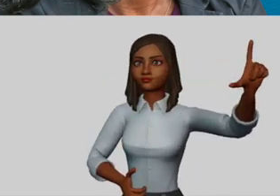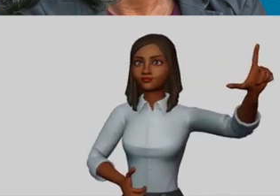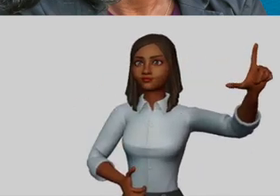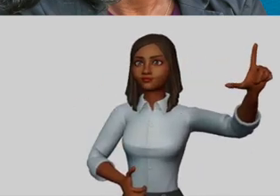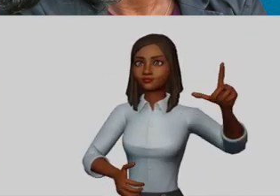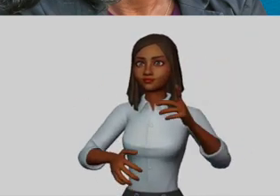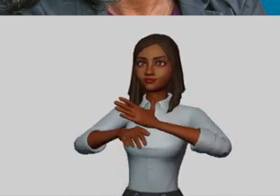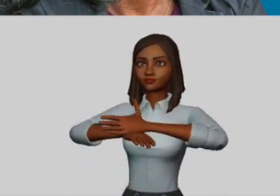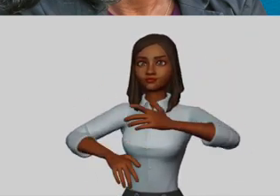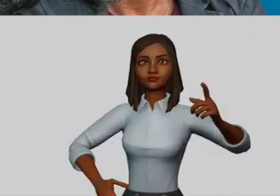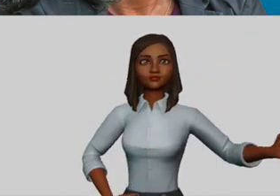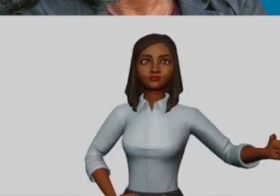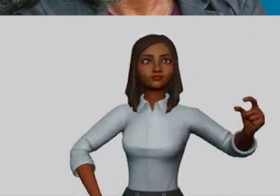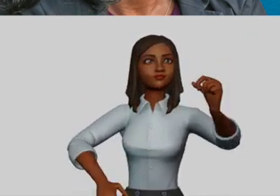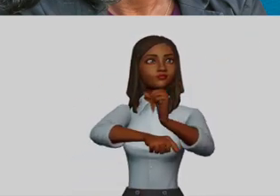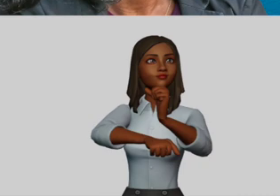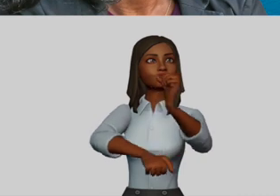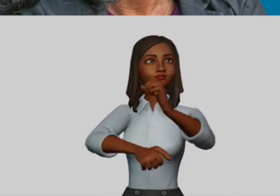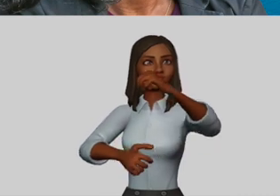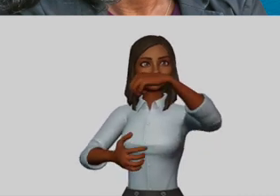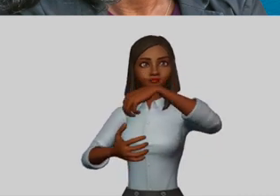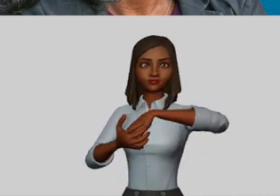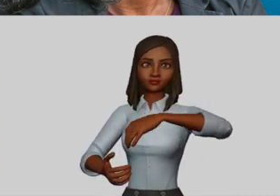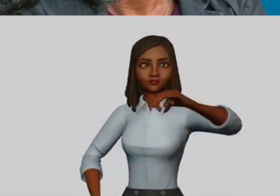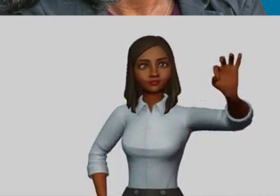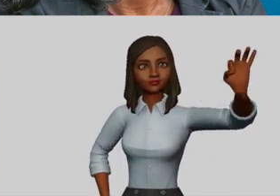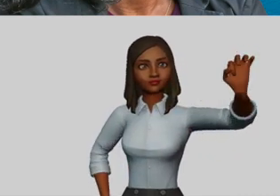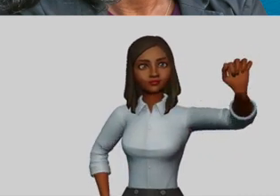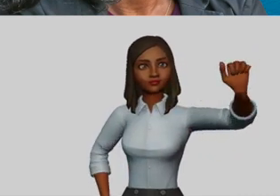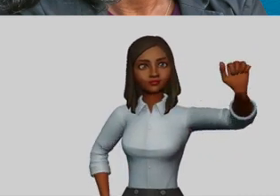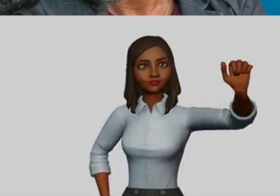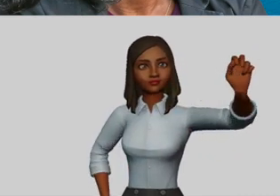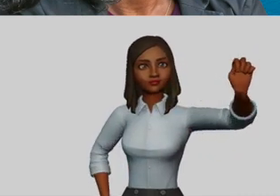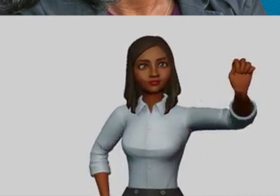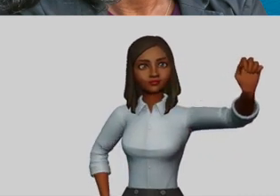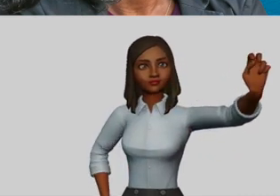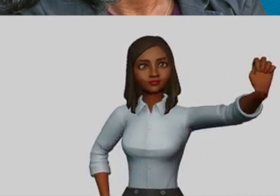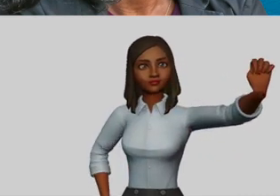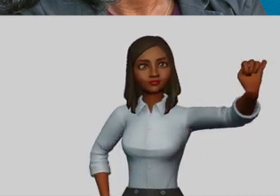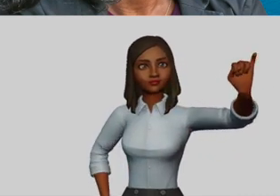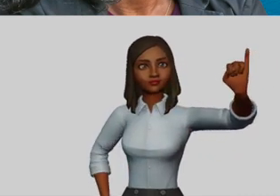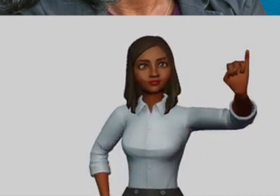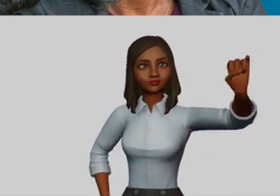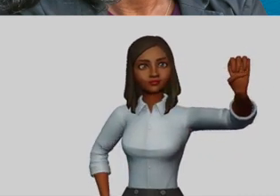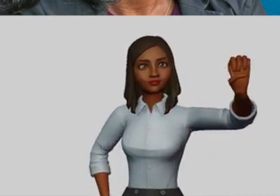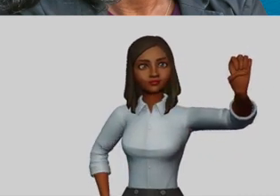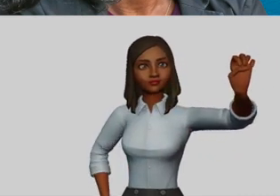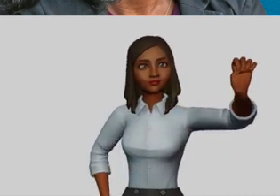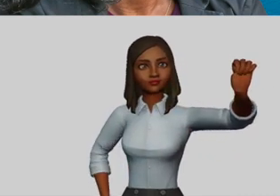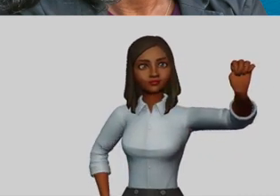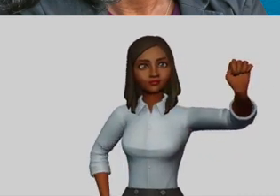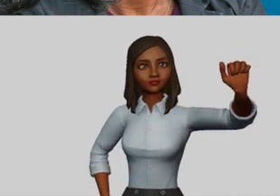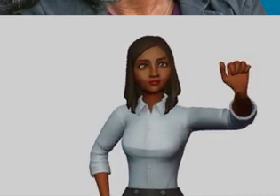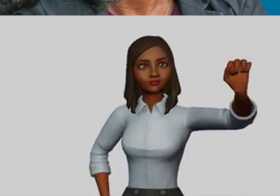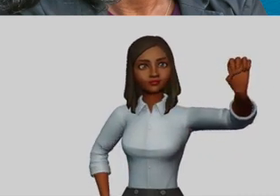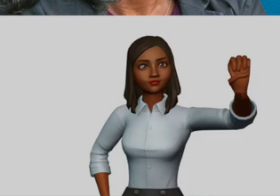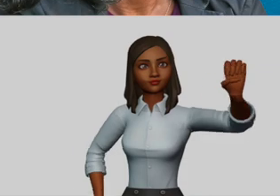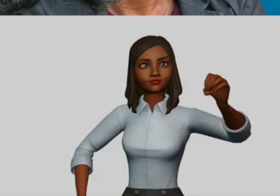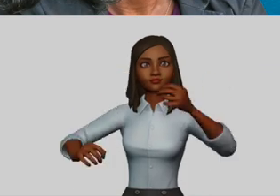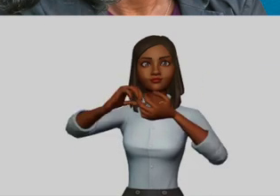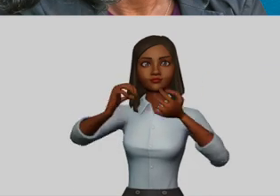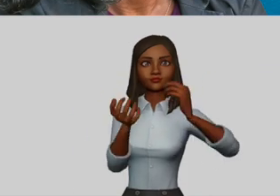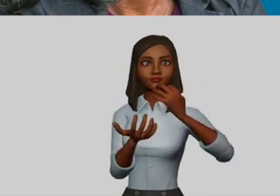de comunicarse efectivamente con sus destinatarios de la comunidad sorda. Señores, gracias por nueva vez regalarnos de su